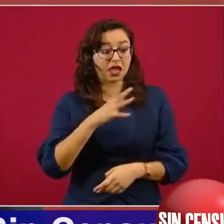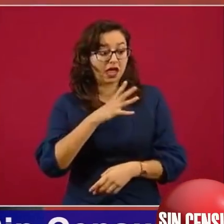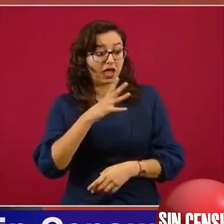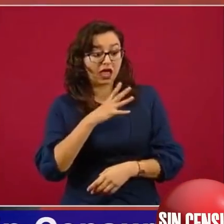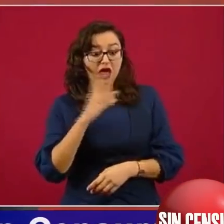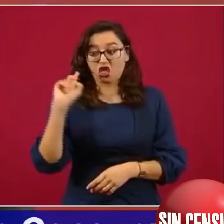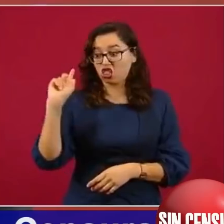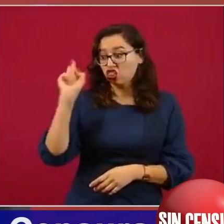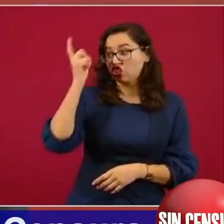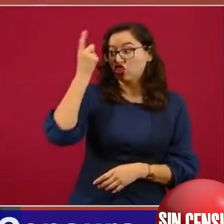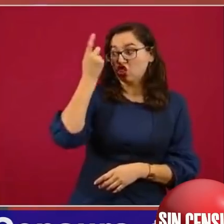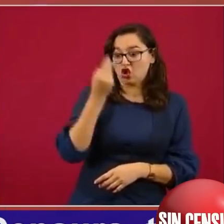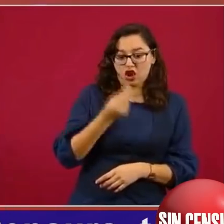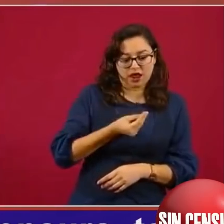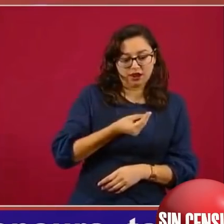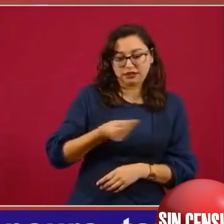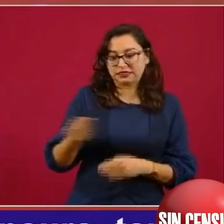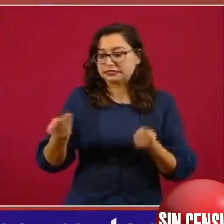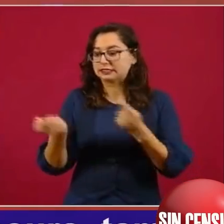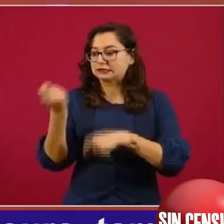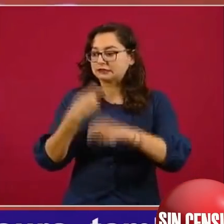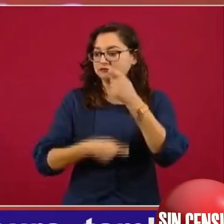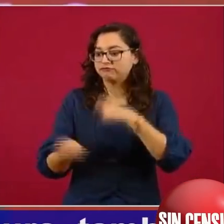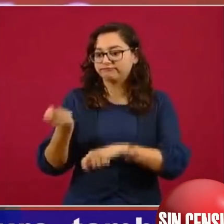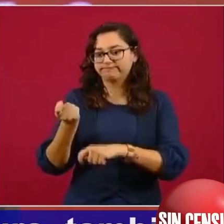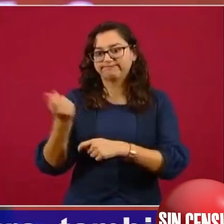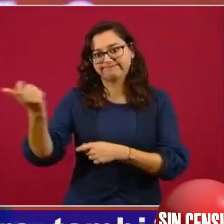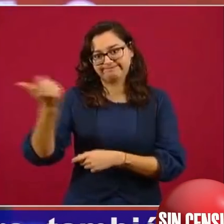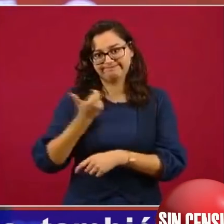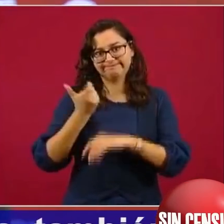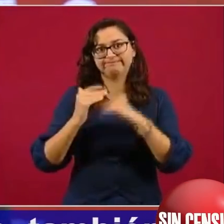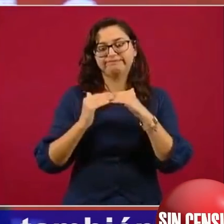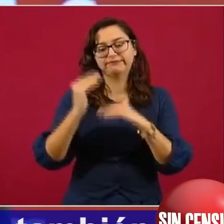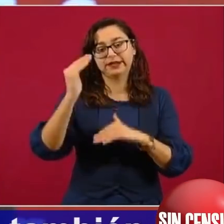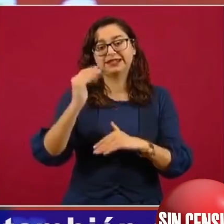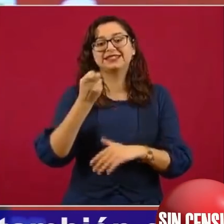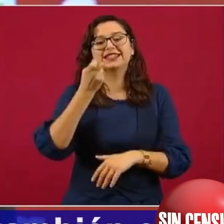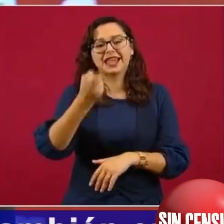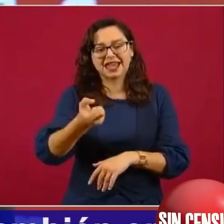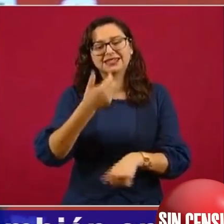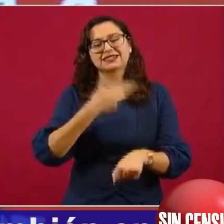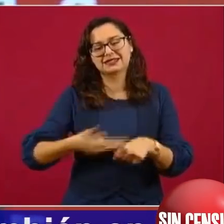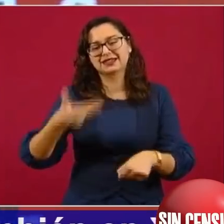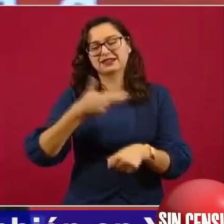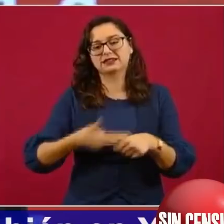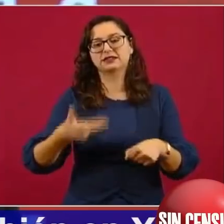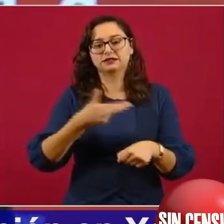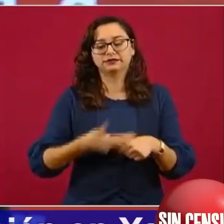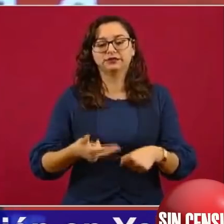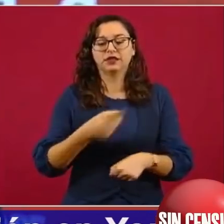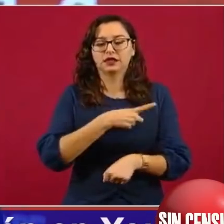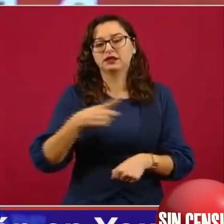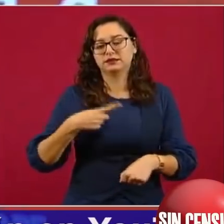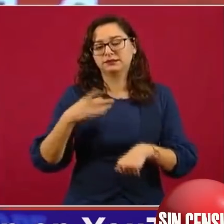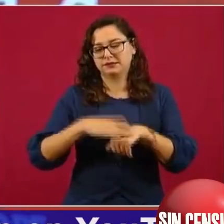Porque hay un mecanismo ahora, que eso es lo que hay que aclarar,